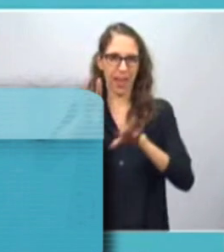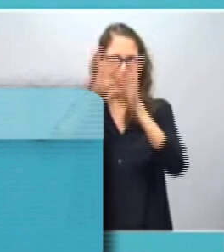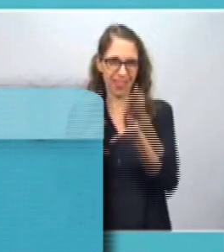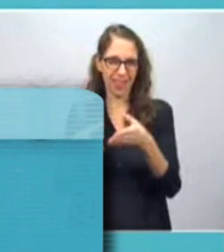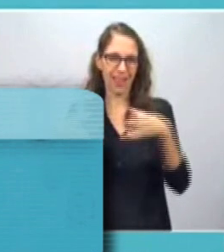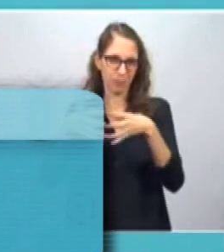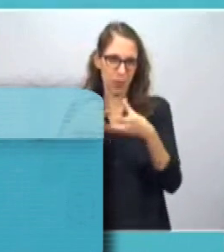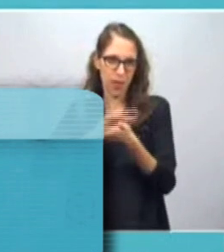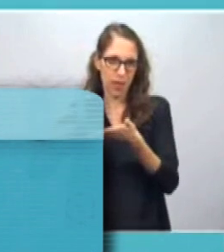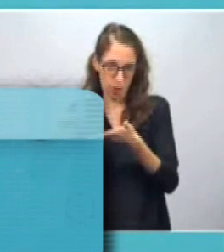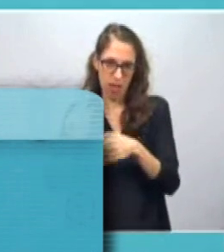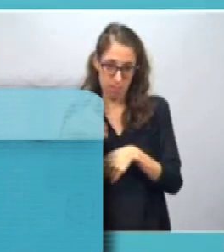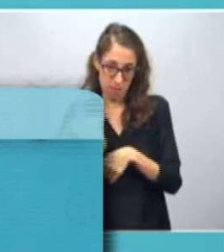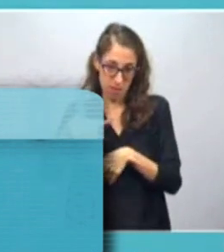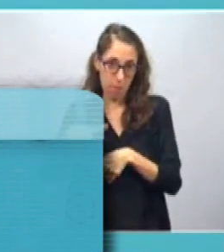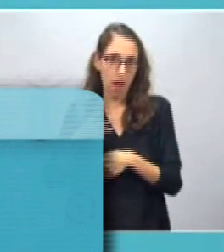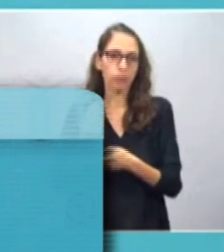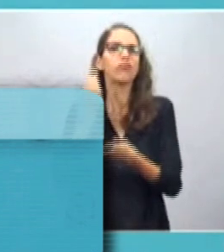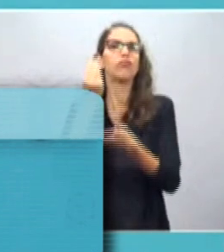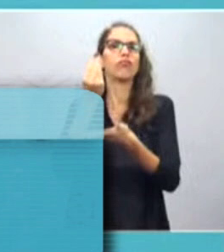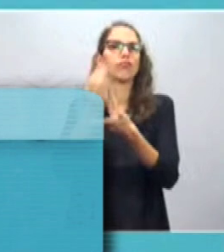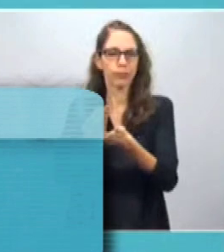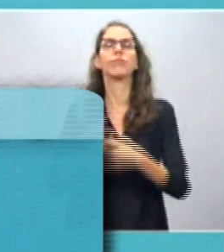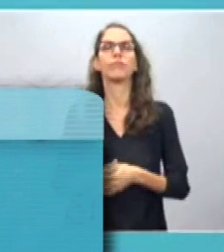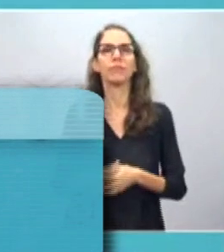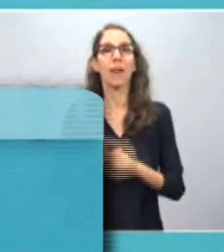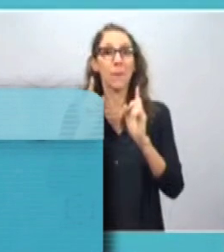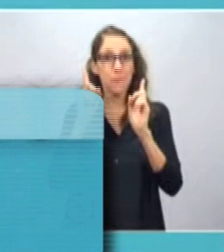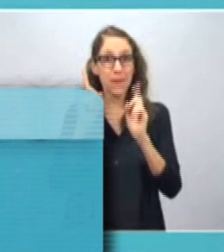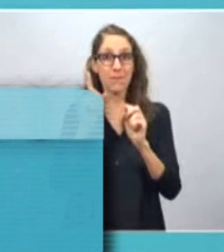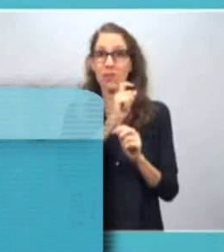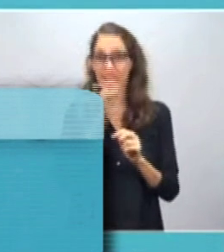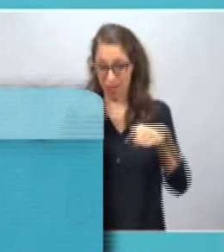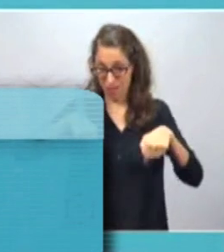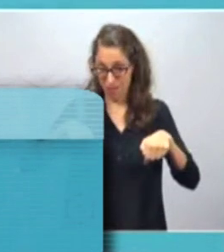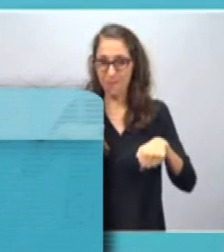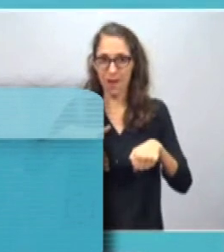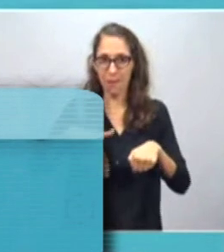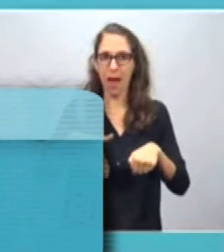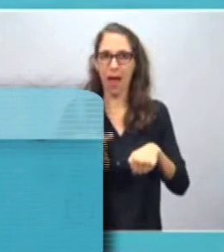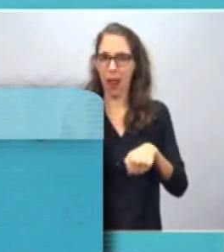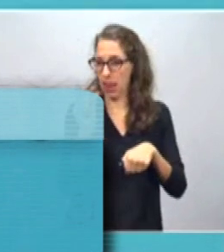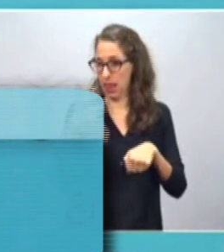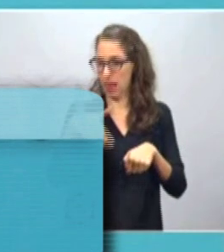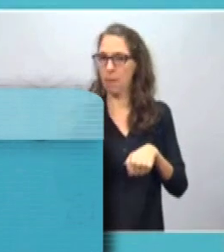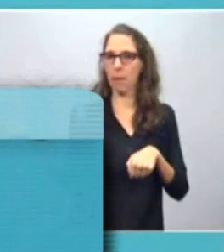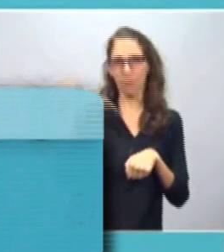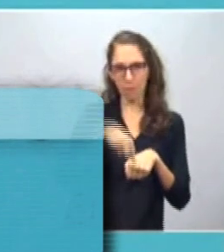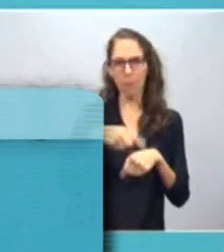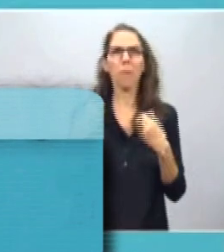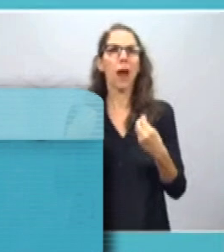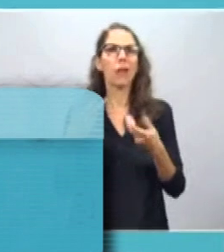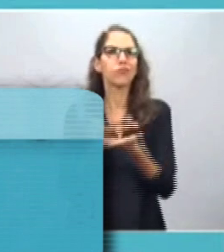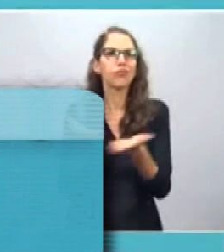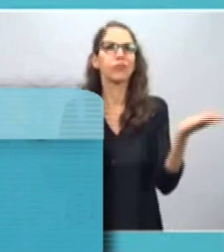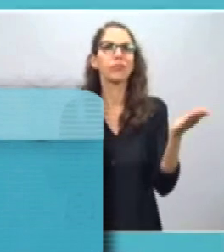van a asumir las nuevas autoridades. Y en este mismo salón, dentro de un rato, también va a participar del lanzamiento